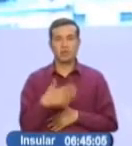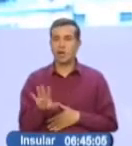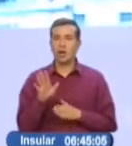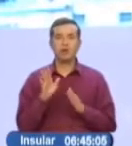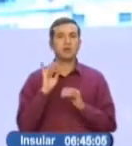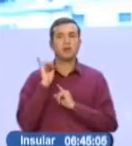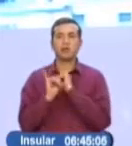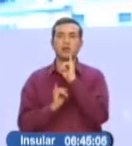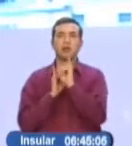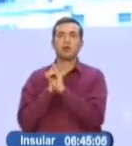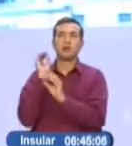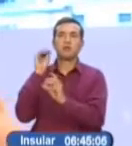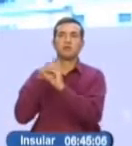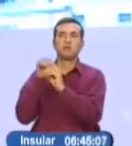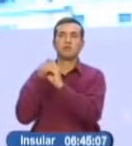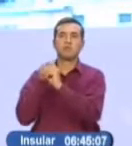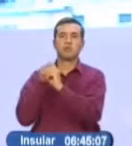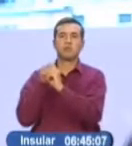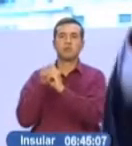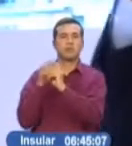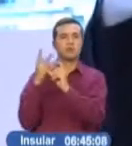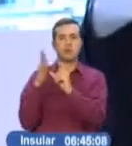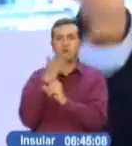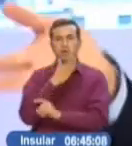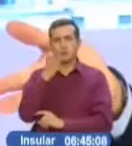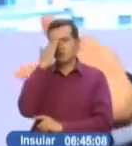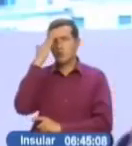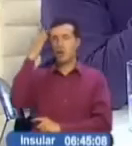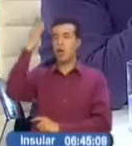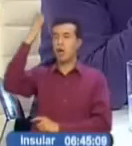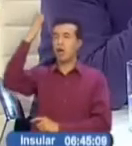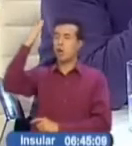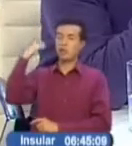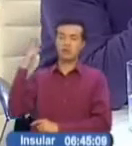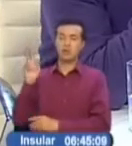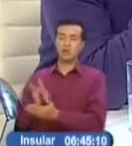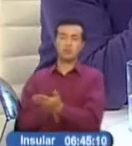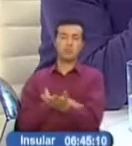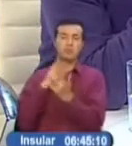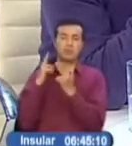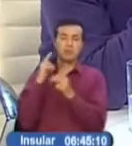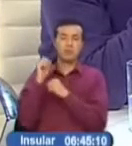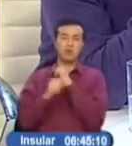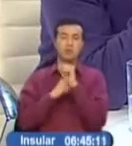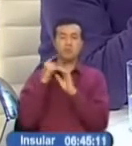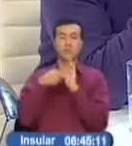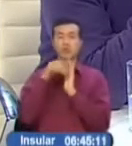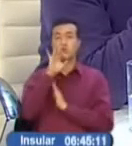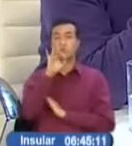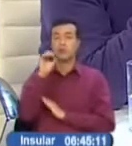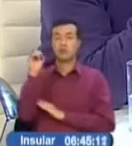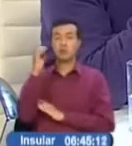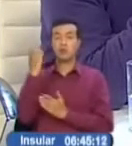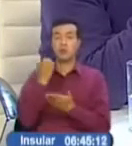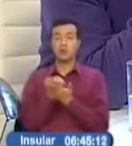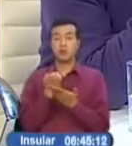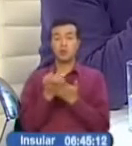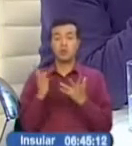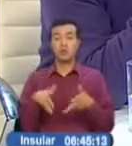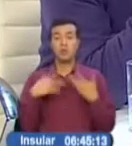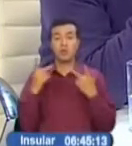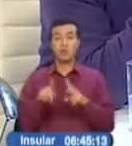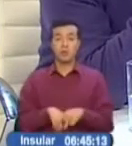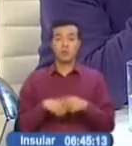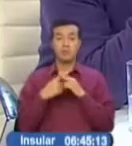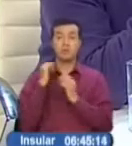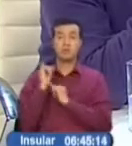circuitos internacionales con una herencia pesada, un fardo histórico pesado que viene desde el siglo XIX, cuando nuestras economías ingresan a los